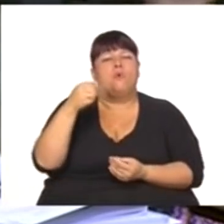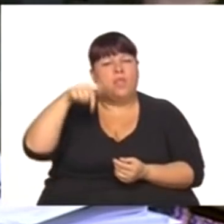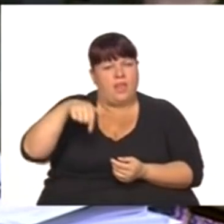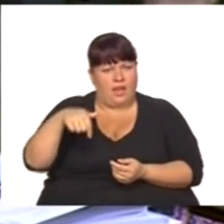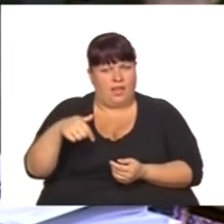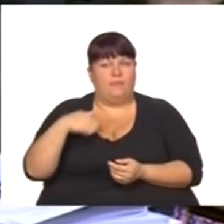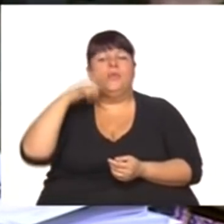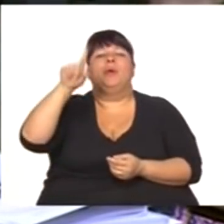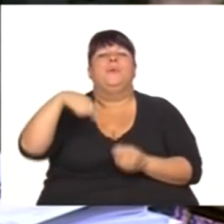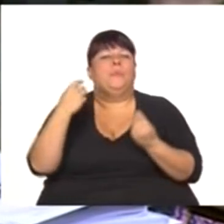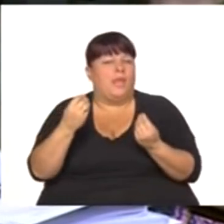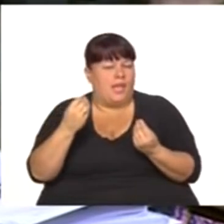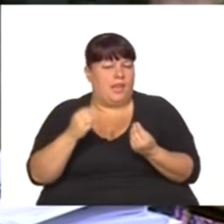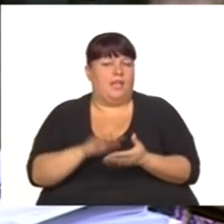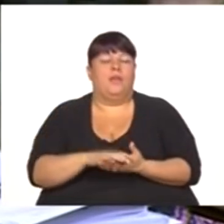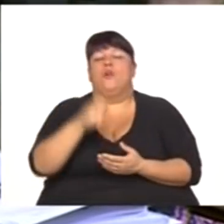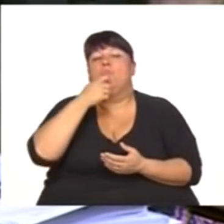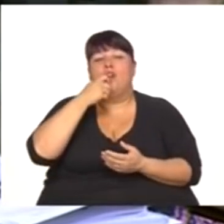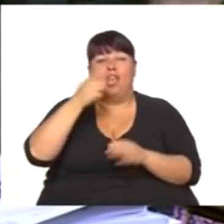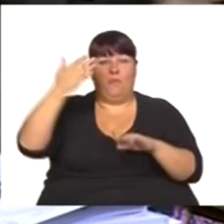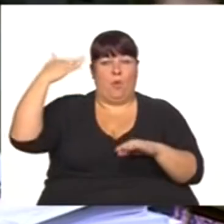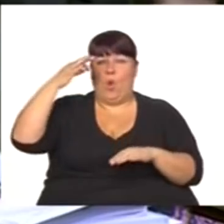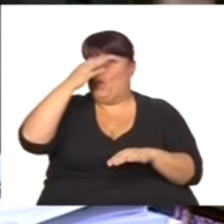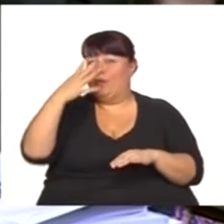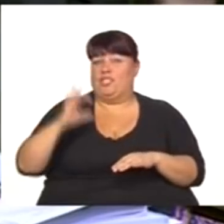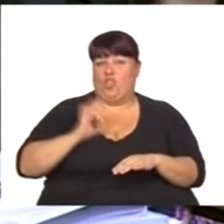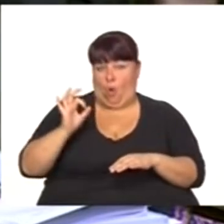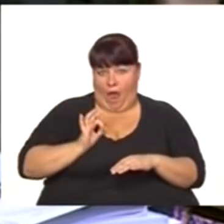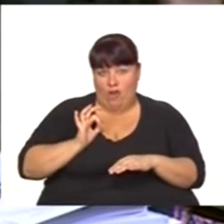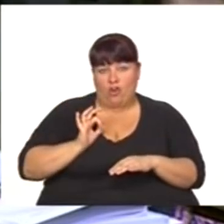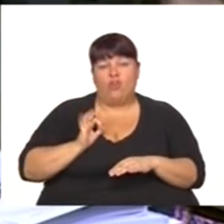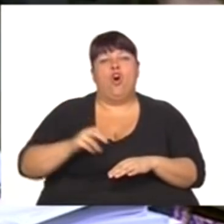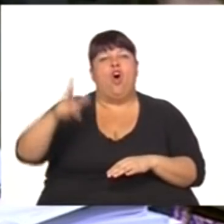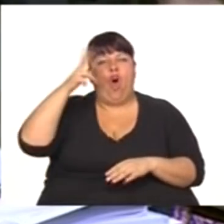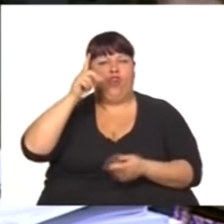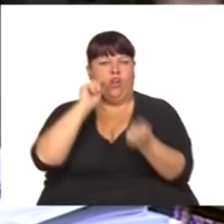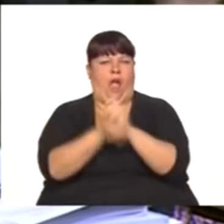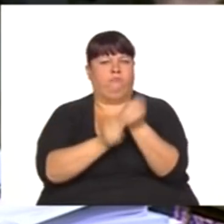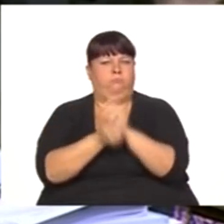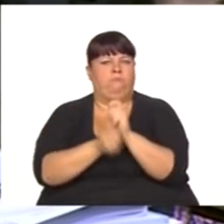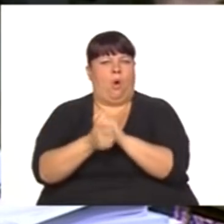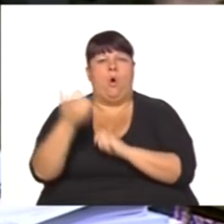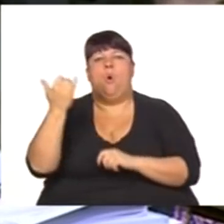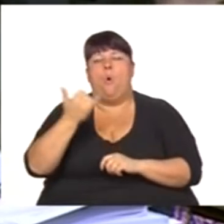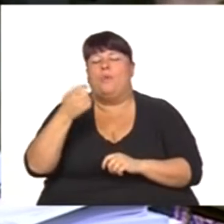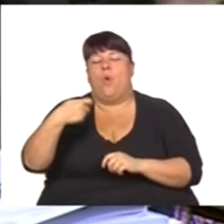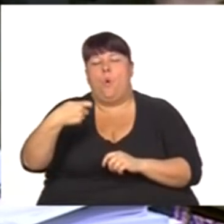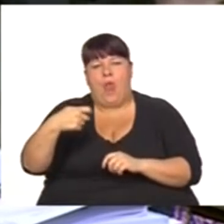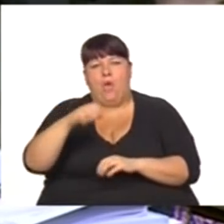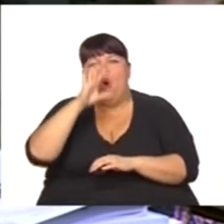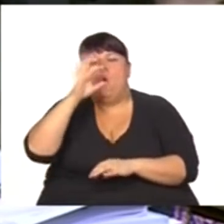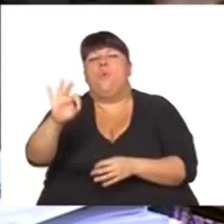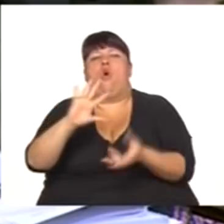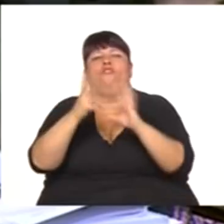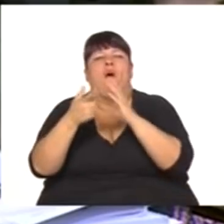lugar? Llegamos a este lugar porque, por ejemplo, en los últimos 25 años hicimos 8 reformas previsionales sin un solo número de